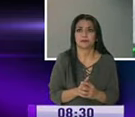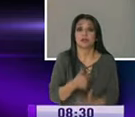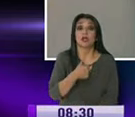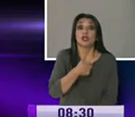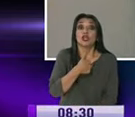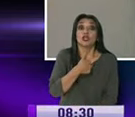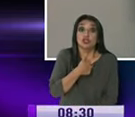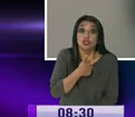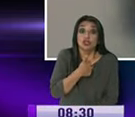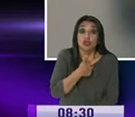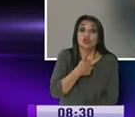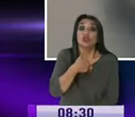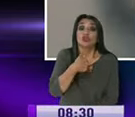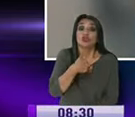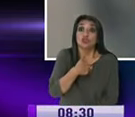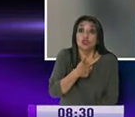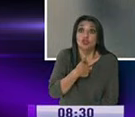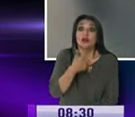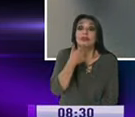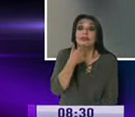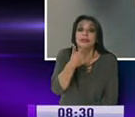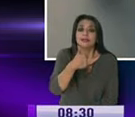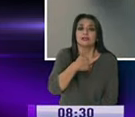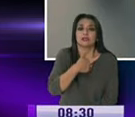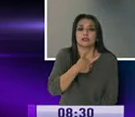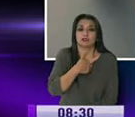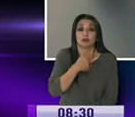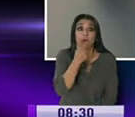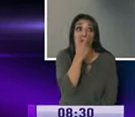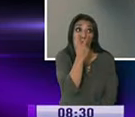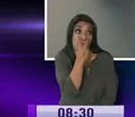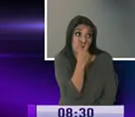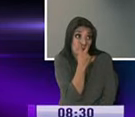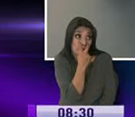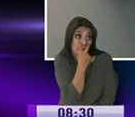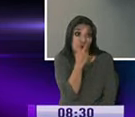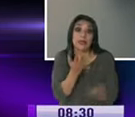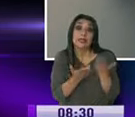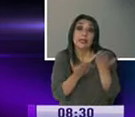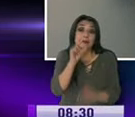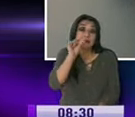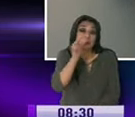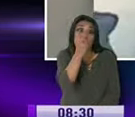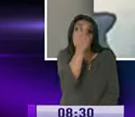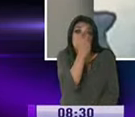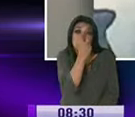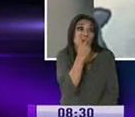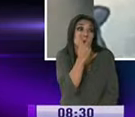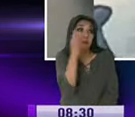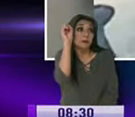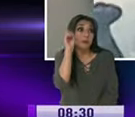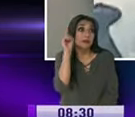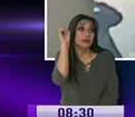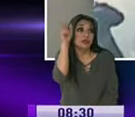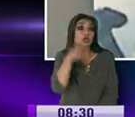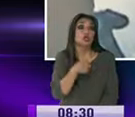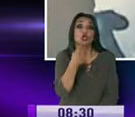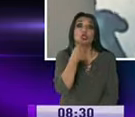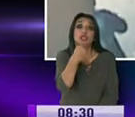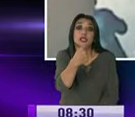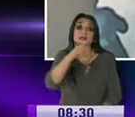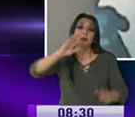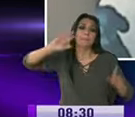bastantes días. Un aplauso, por favor, para las autoridades. A través del número de WhatsApp de este, su primer noticiero de la comunidad, recibimos